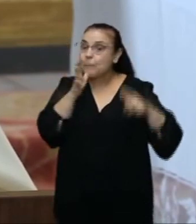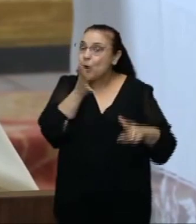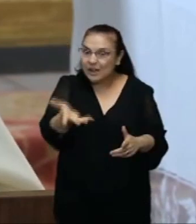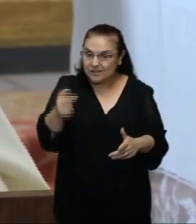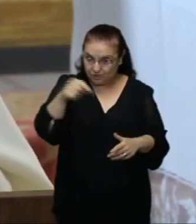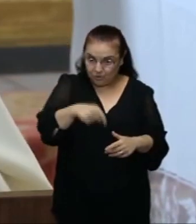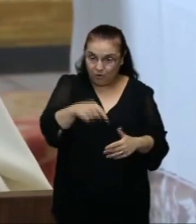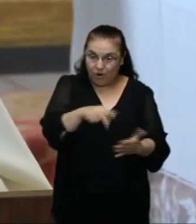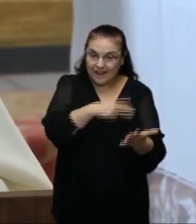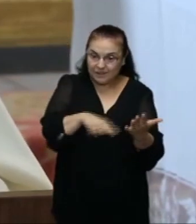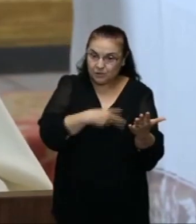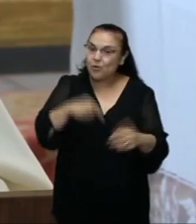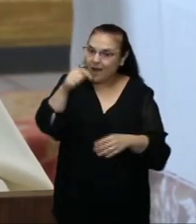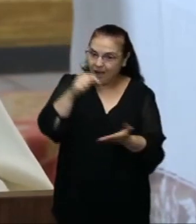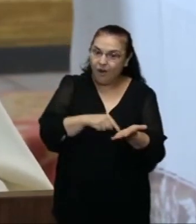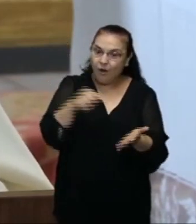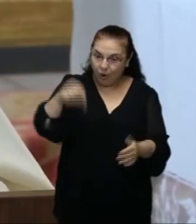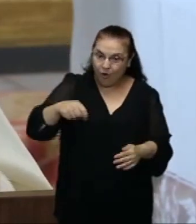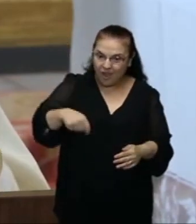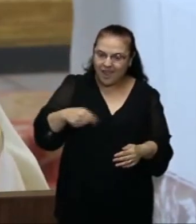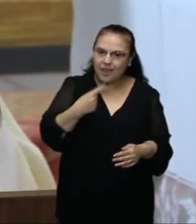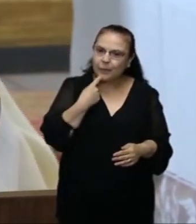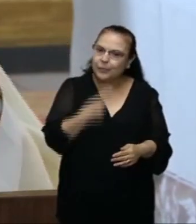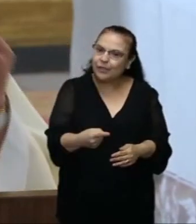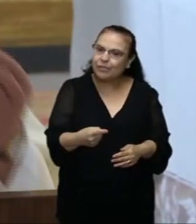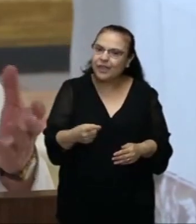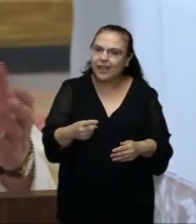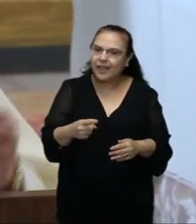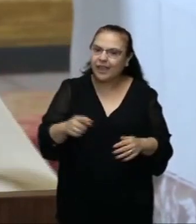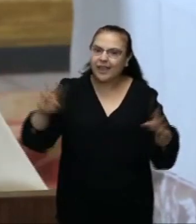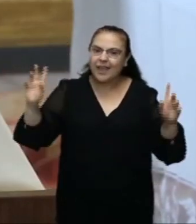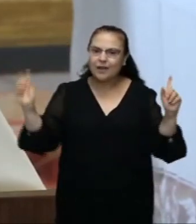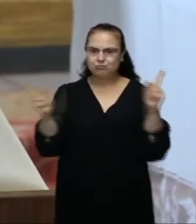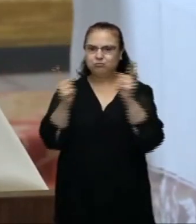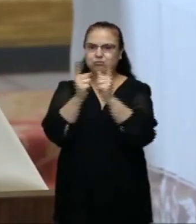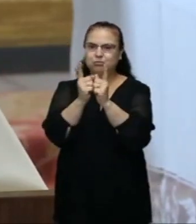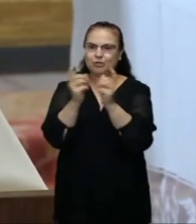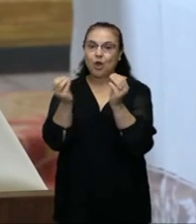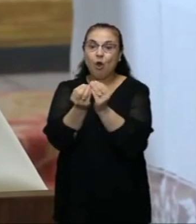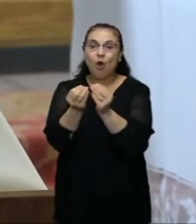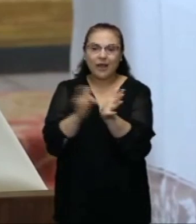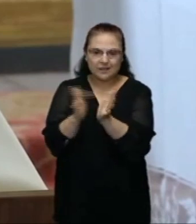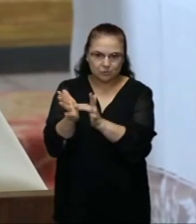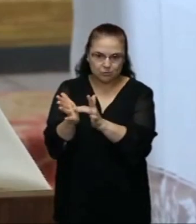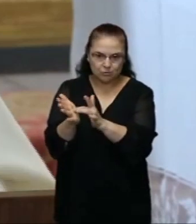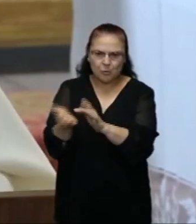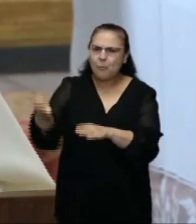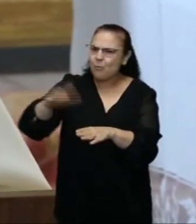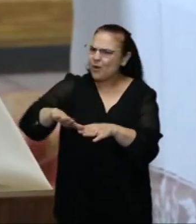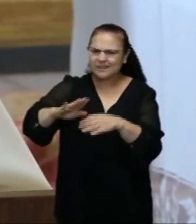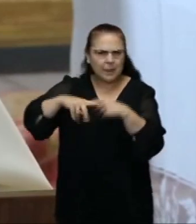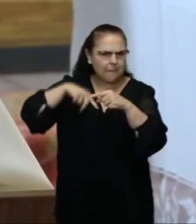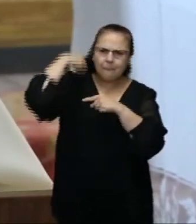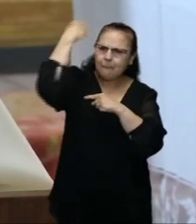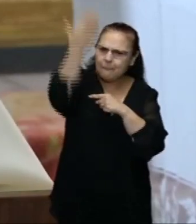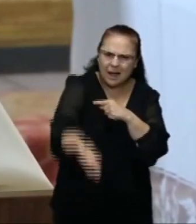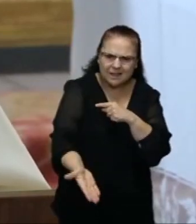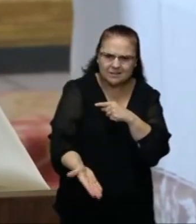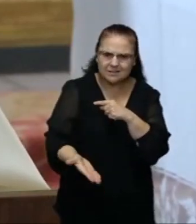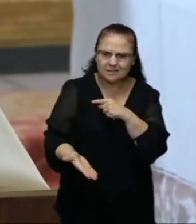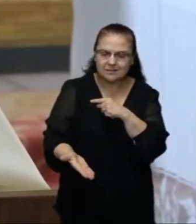nos viene a decir, es que el encuentro con Jesús va más allá de la muerte. El encuentro con